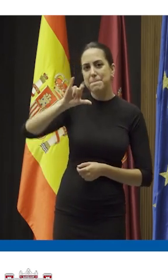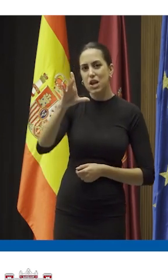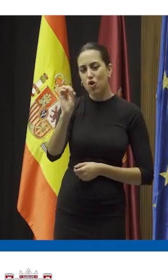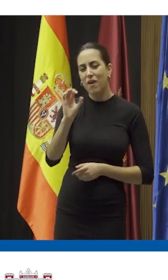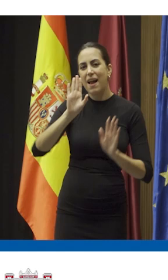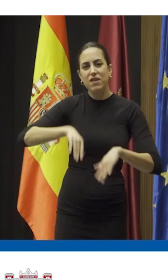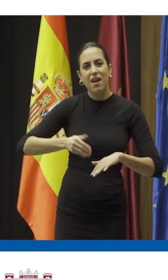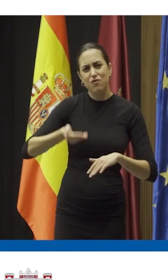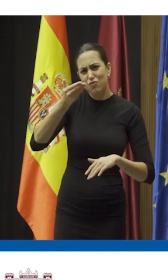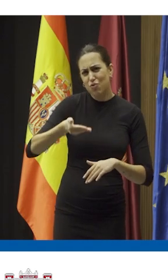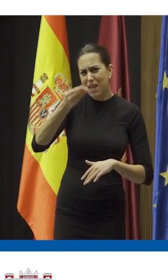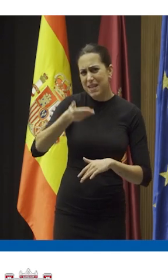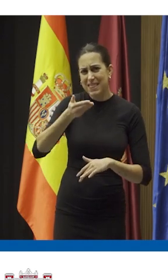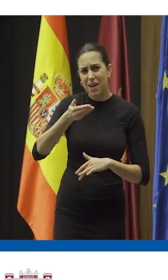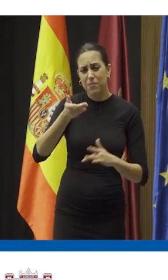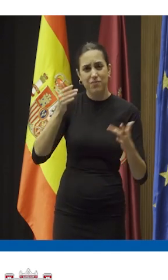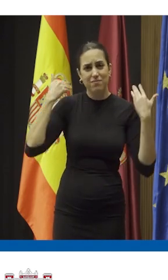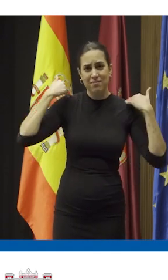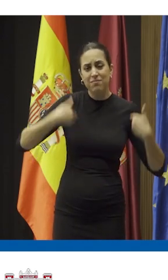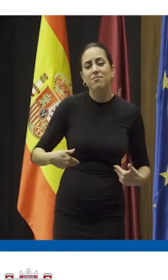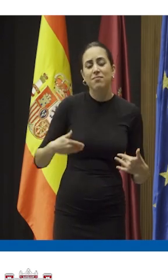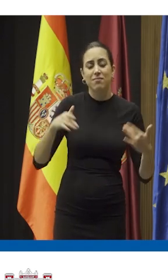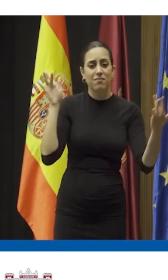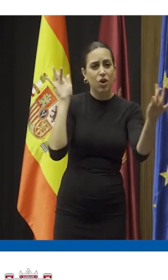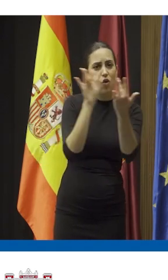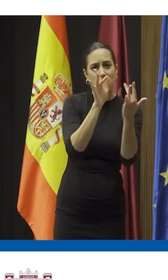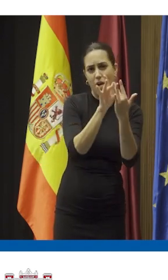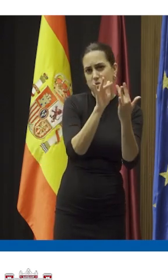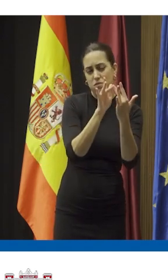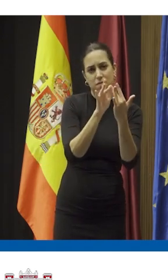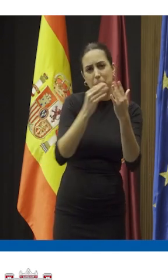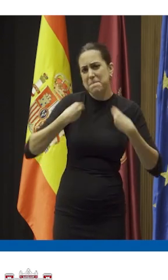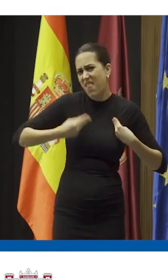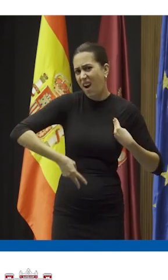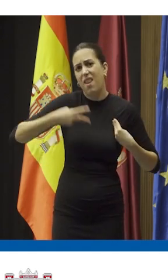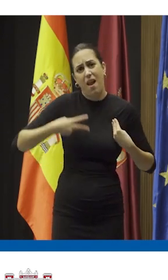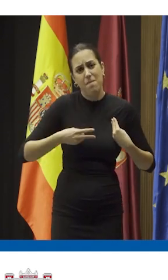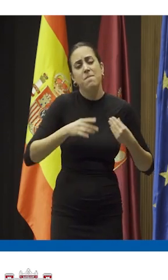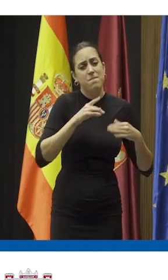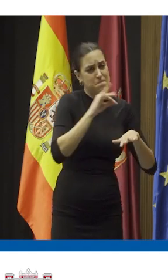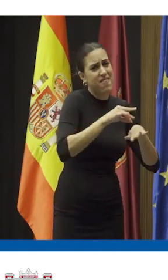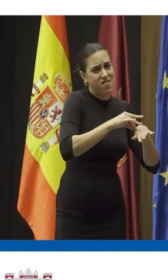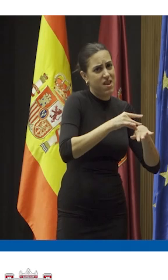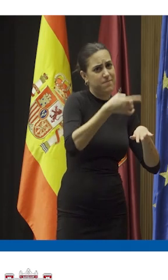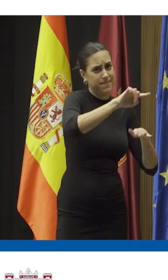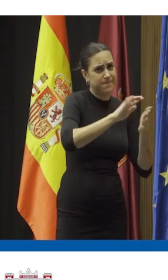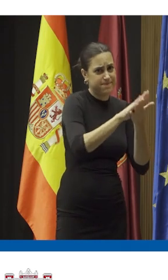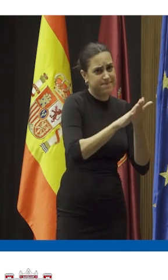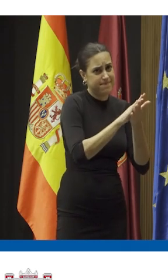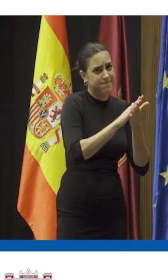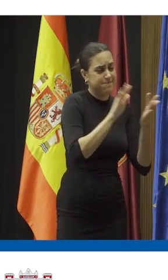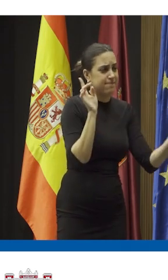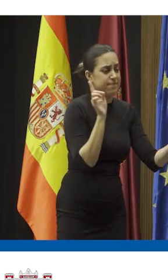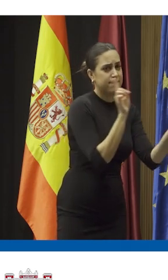es fundamental en la vida en general y en la medicina muy en particular. Sí. Estoy convencido.